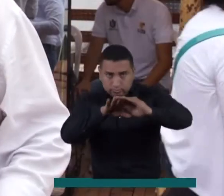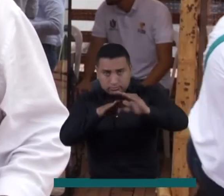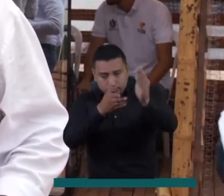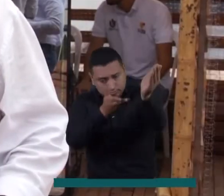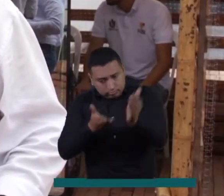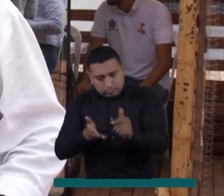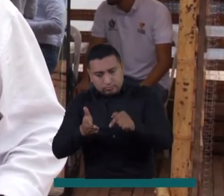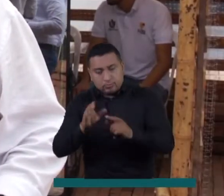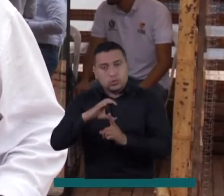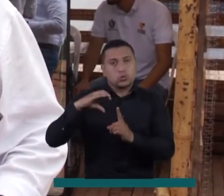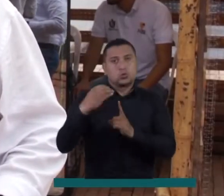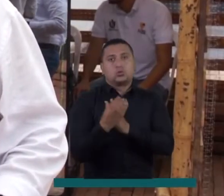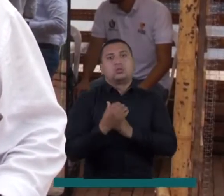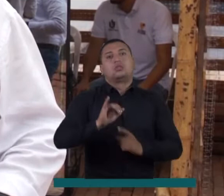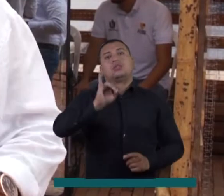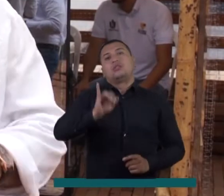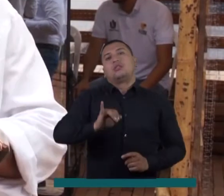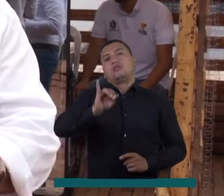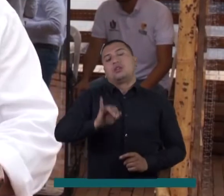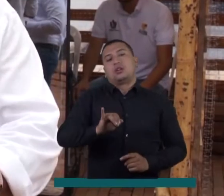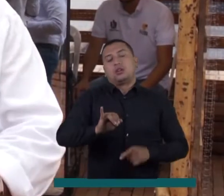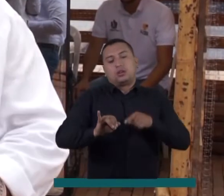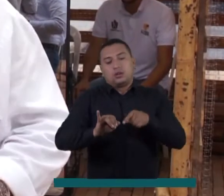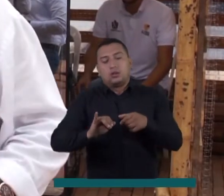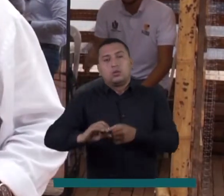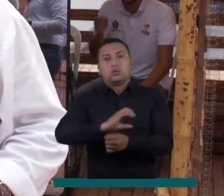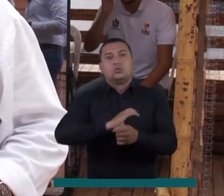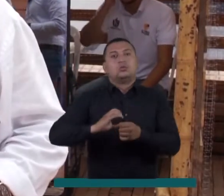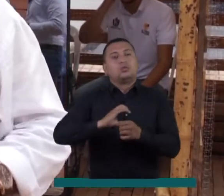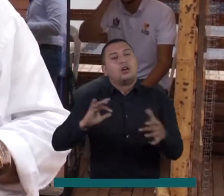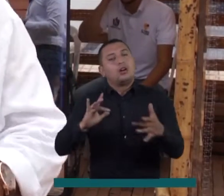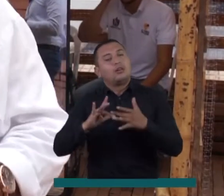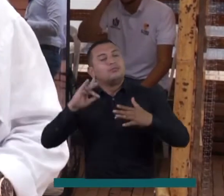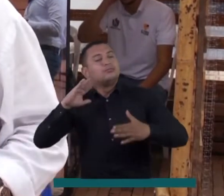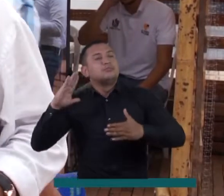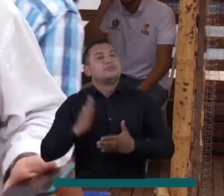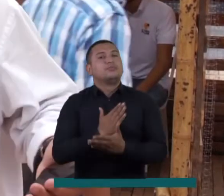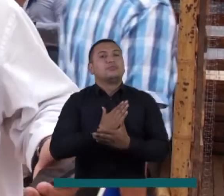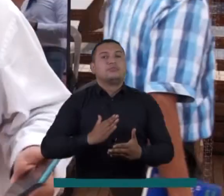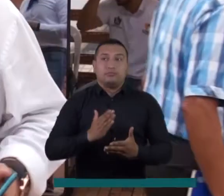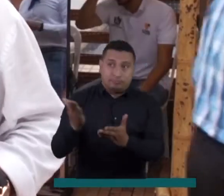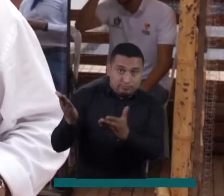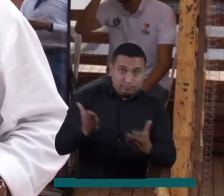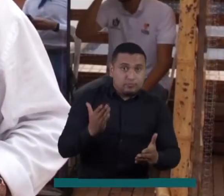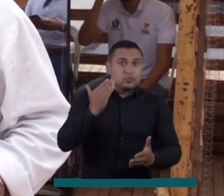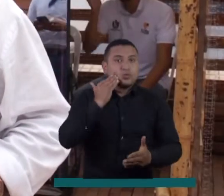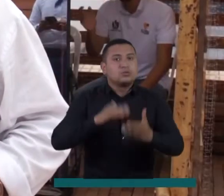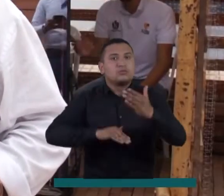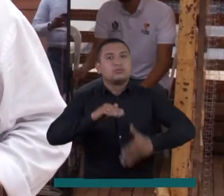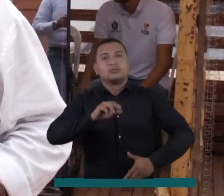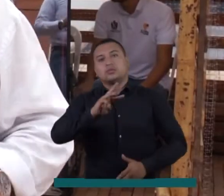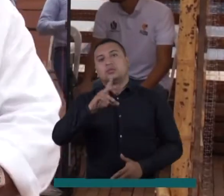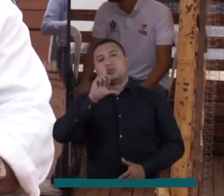que disfrute de la cultura en Ibagué. La ciudad americana de la cultura y la ciudad musical los espera hasta el próximo